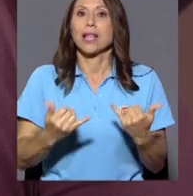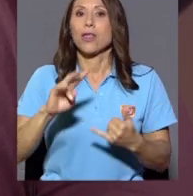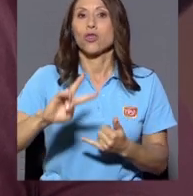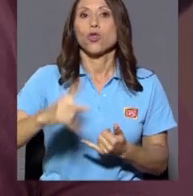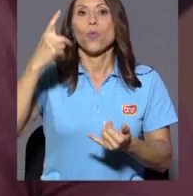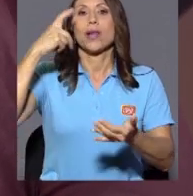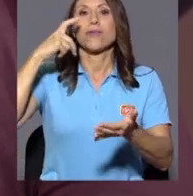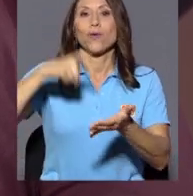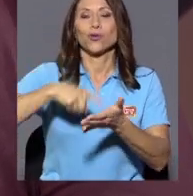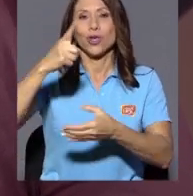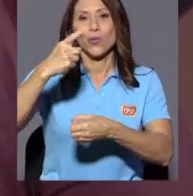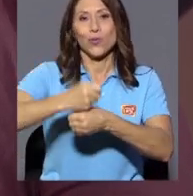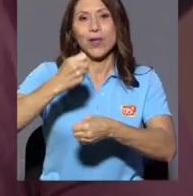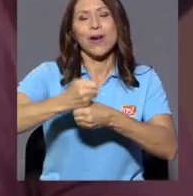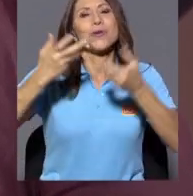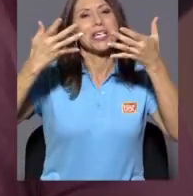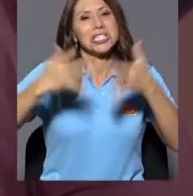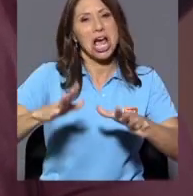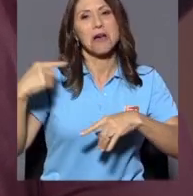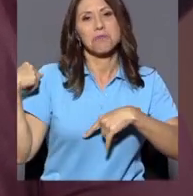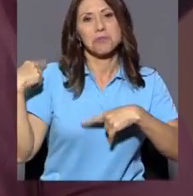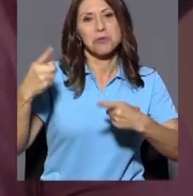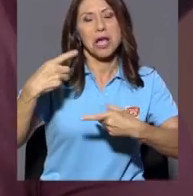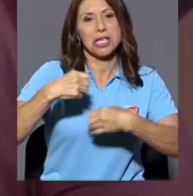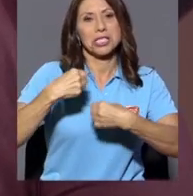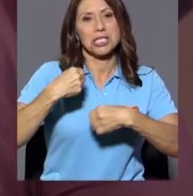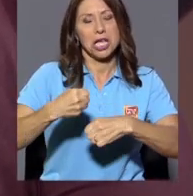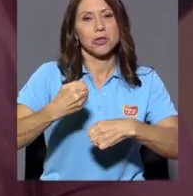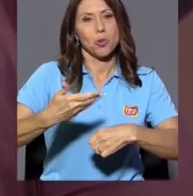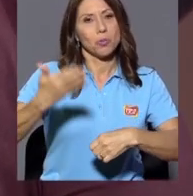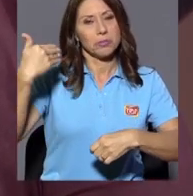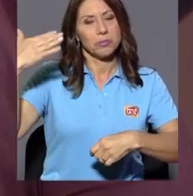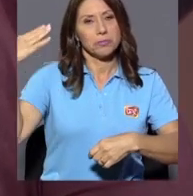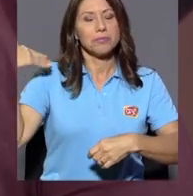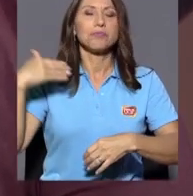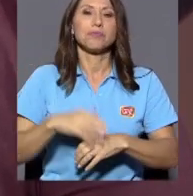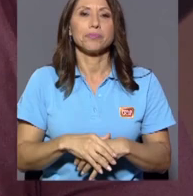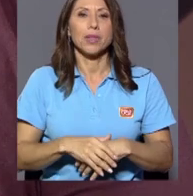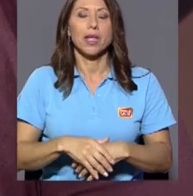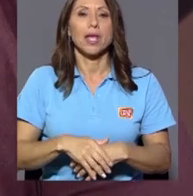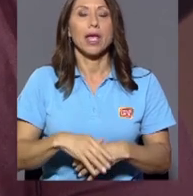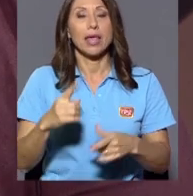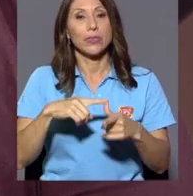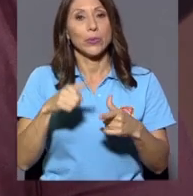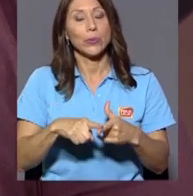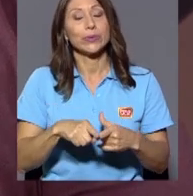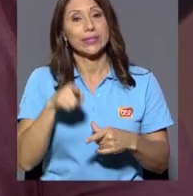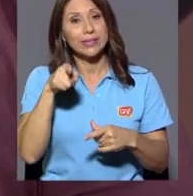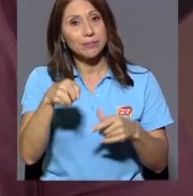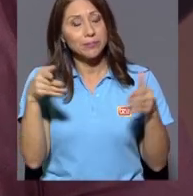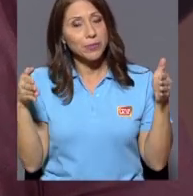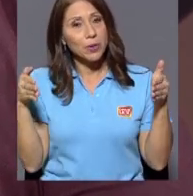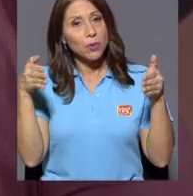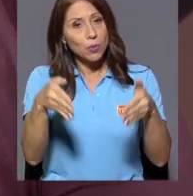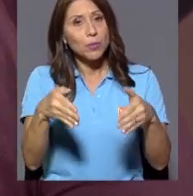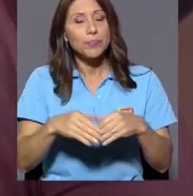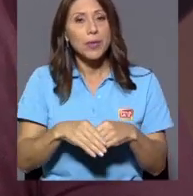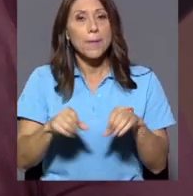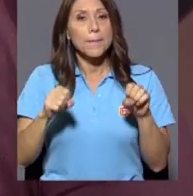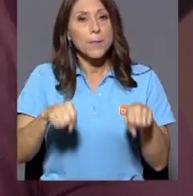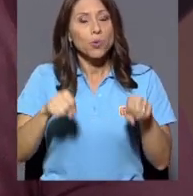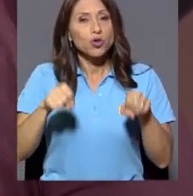manera doblemente reconocida un trabajo que ya veníamos haciendo desde hace un tiempo entonces en ese marco